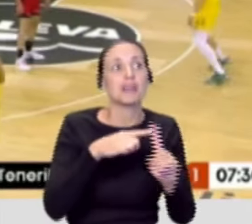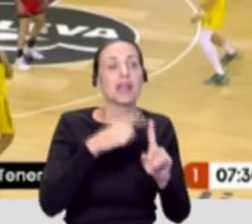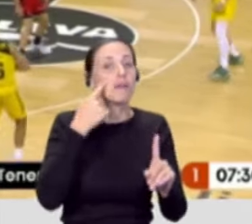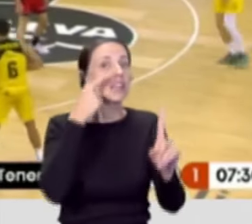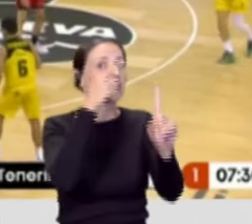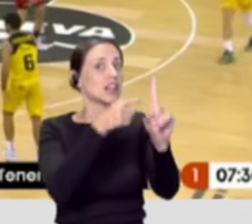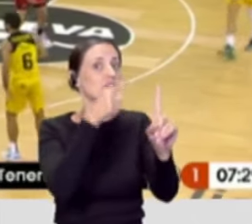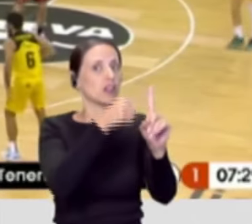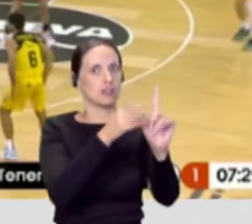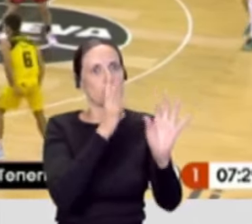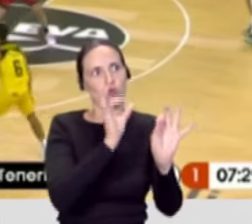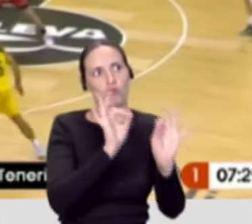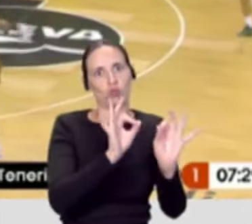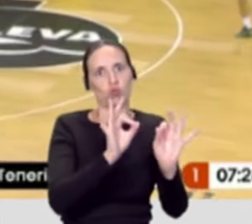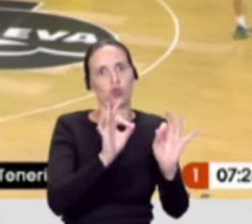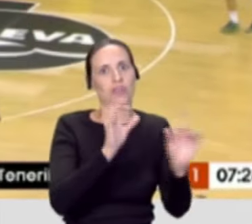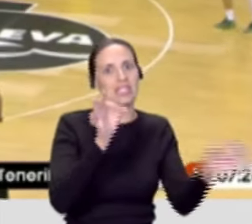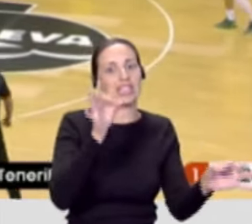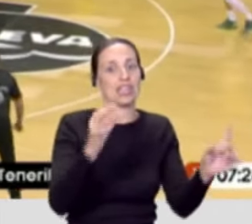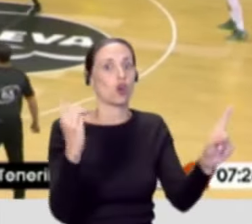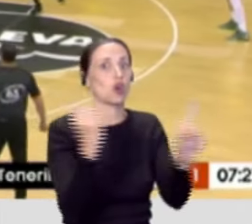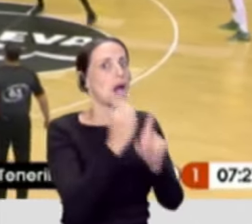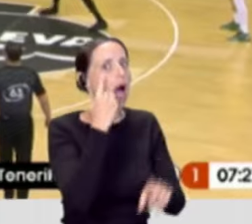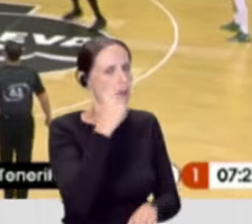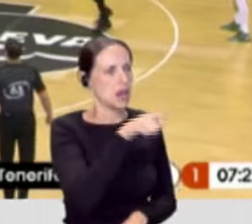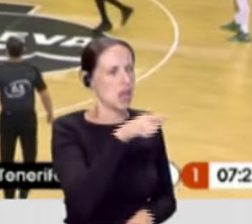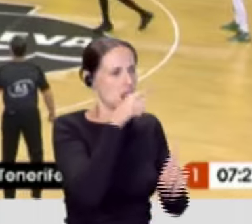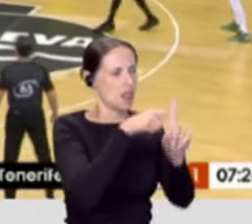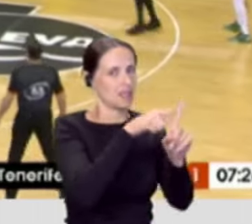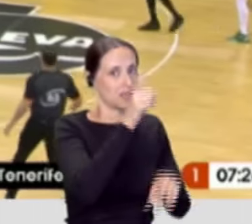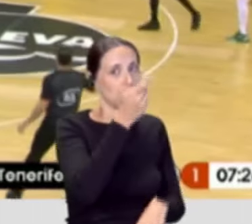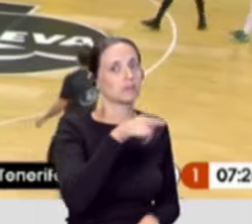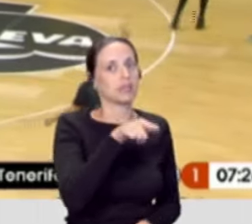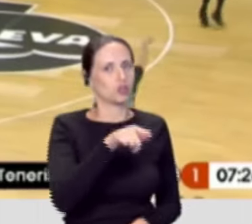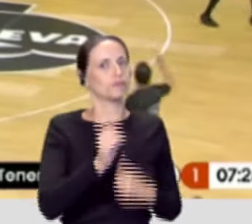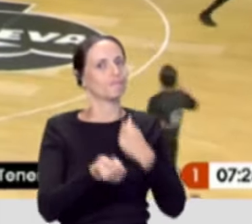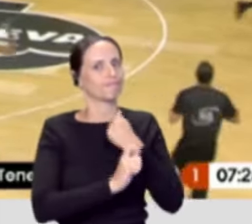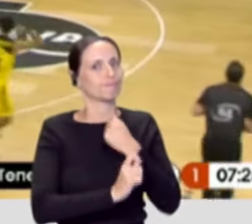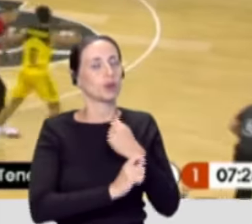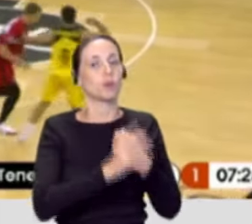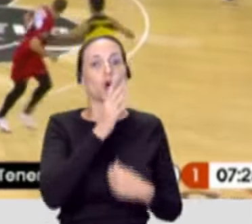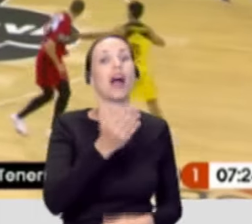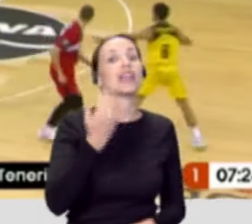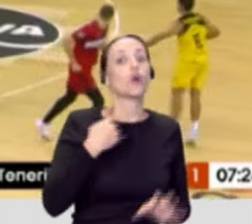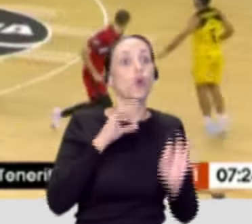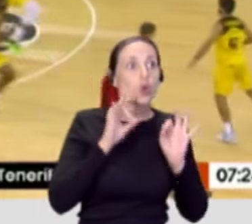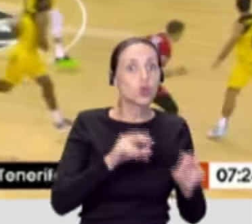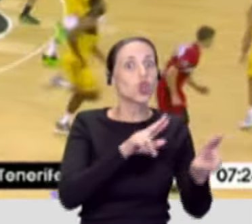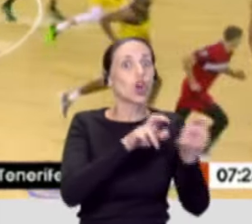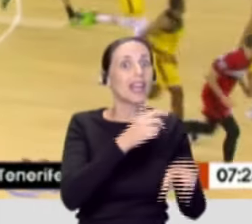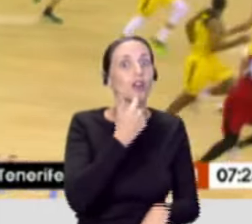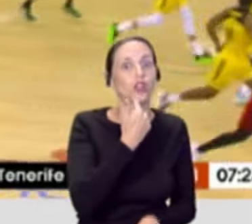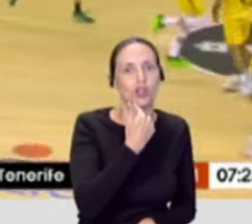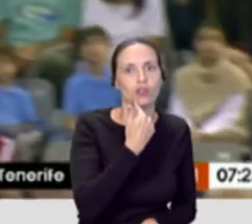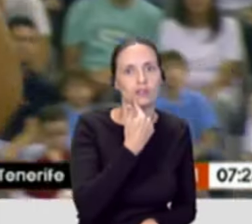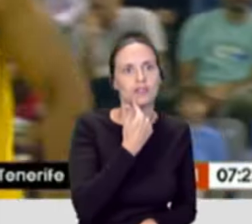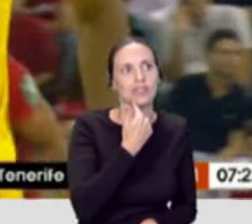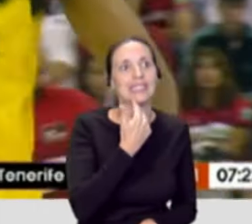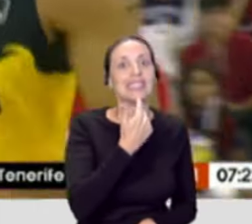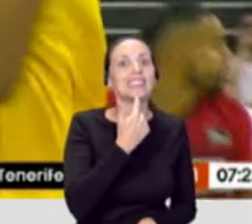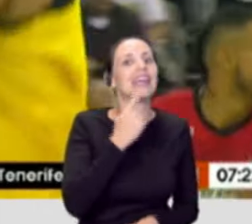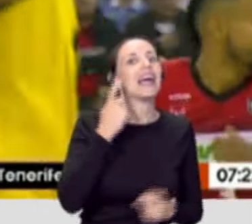partido de entidad como es el derbi. Y yo creo que por ahí pueden ser algunas de las claves, ¿no? Ayer lo decía el propio Fran, tienen que intentar que Greenland,